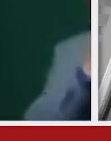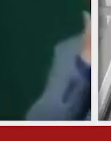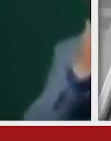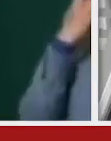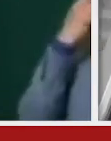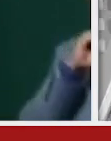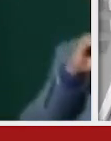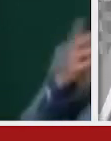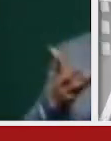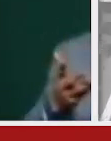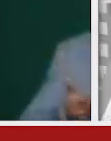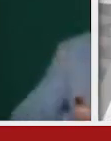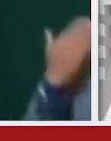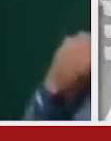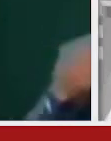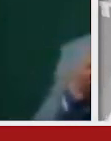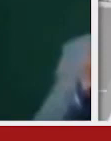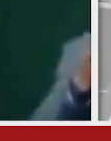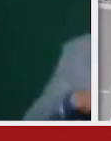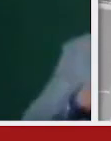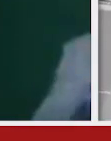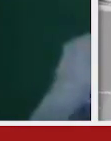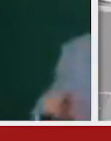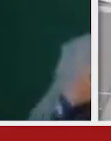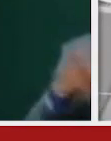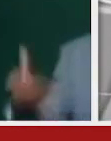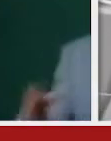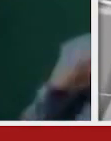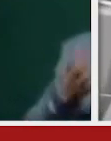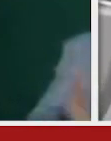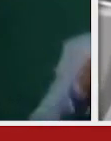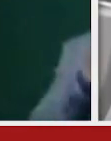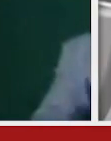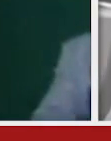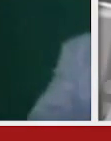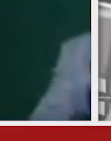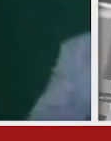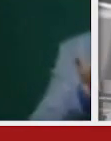y pues se compró el terreno se hizo creo que la barda